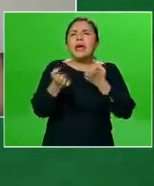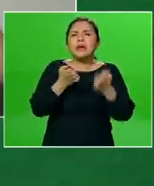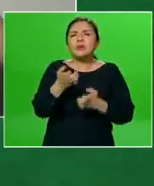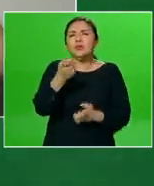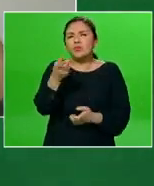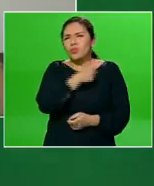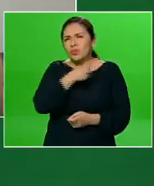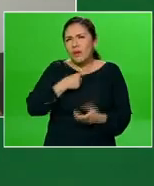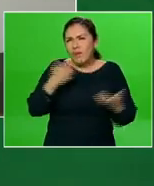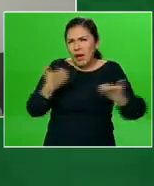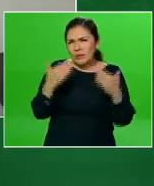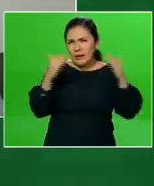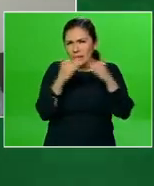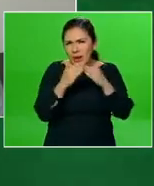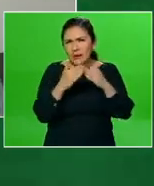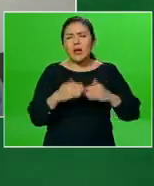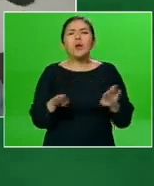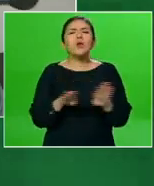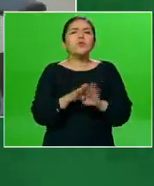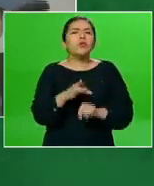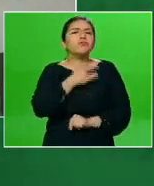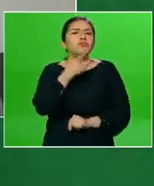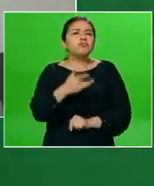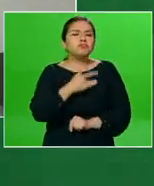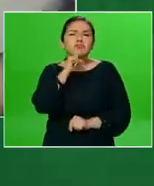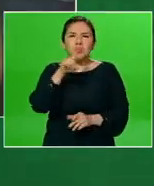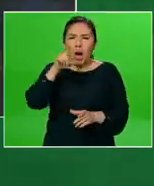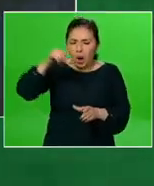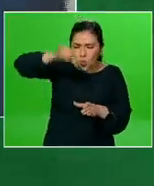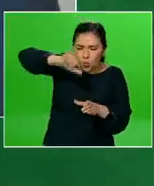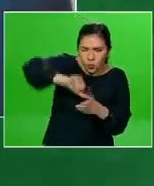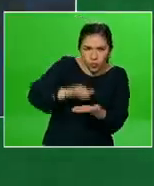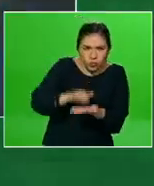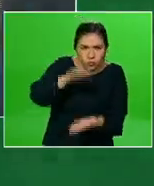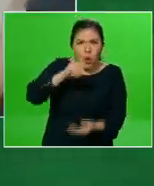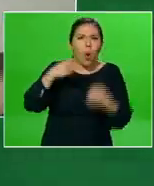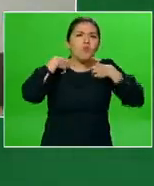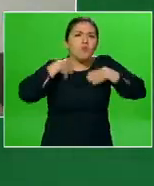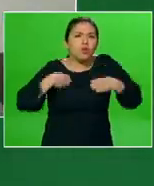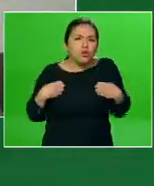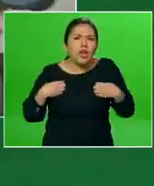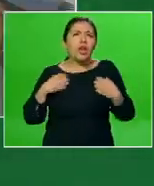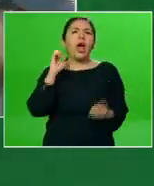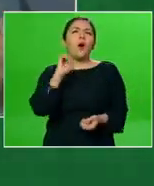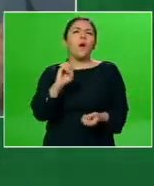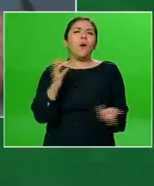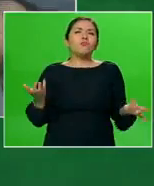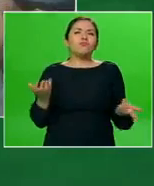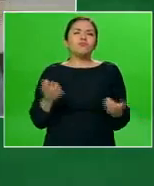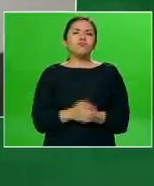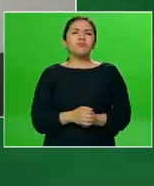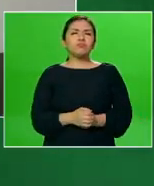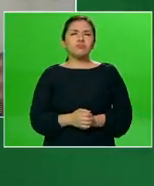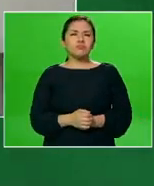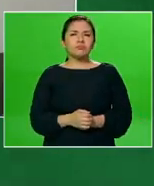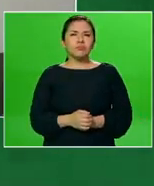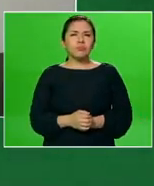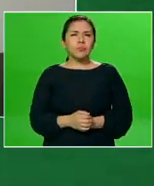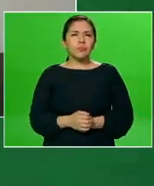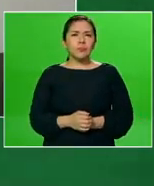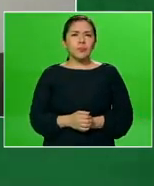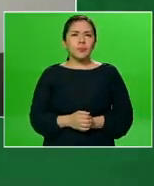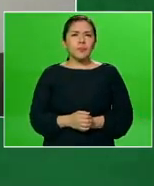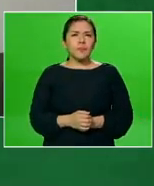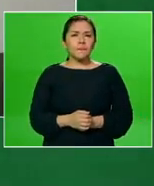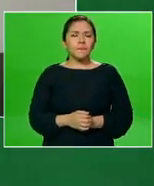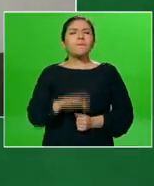acabo demostrar la razón nos guste o no cuchilla que podemos estar también en la casa y digamos algo tan sencillo como